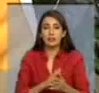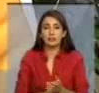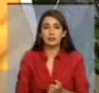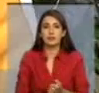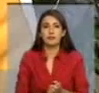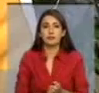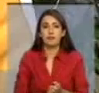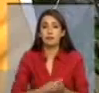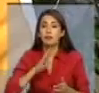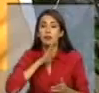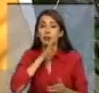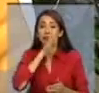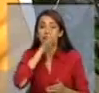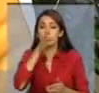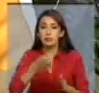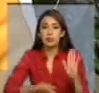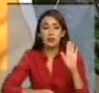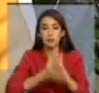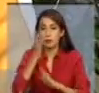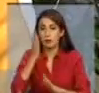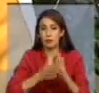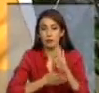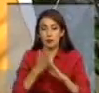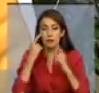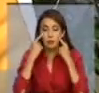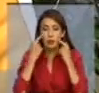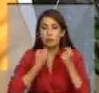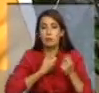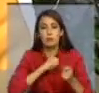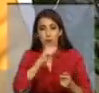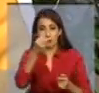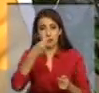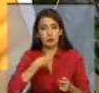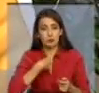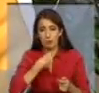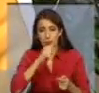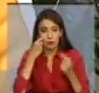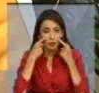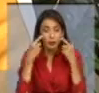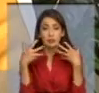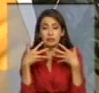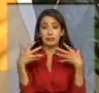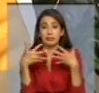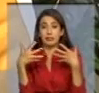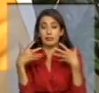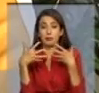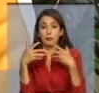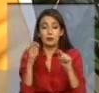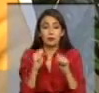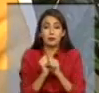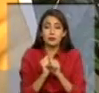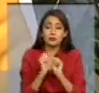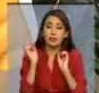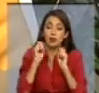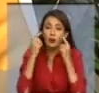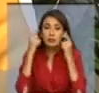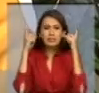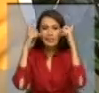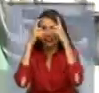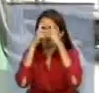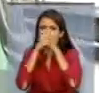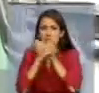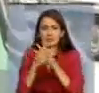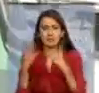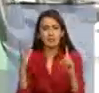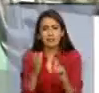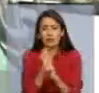siempre que salgo de viaje me vienen muchos recuerdos y siempre uno queda nerviosa, queda realmente afectada y es difícil superar.